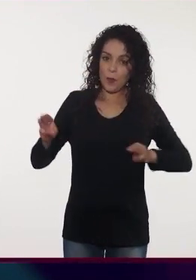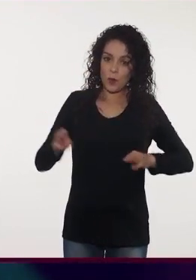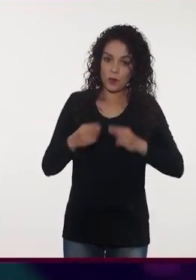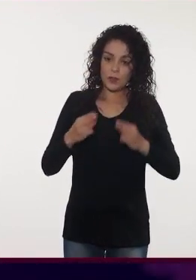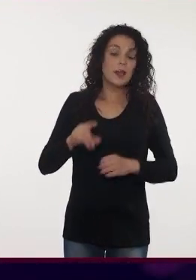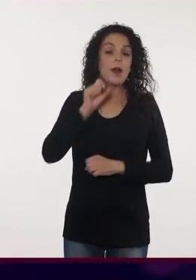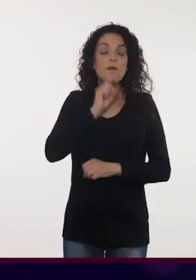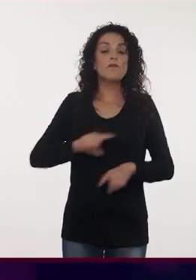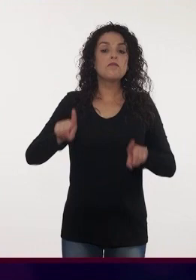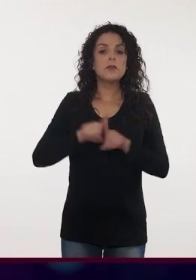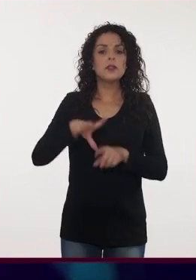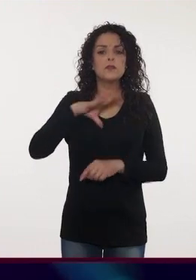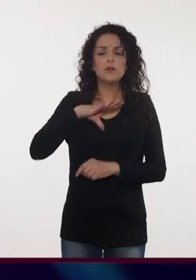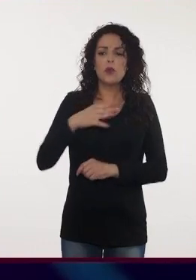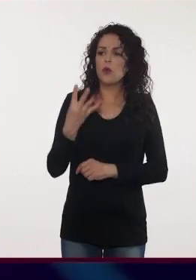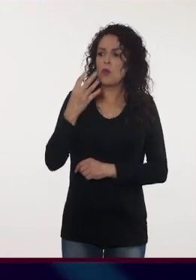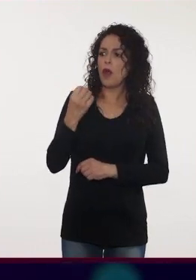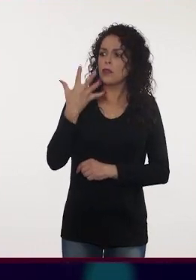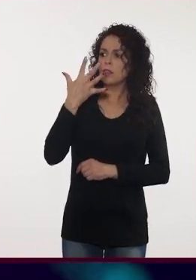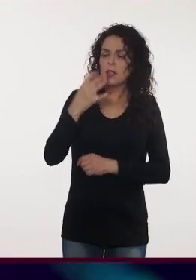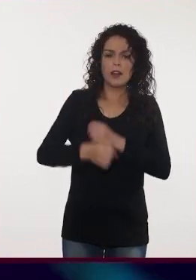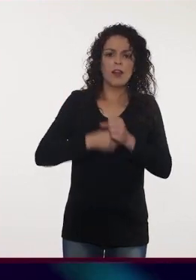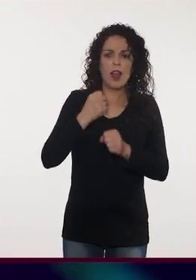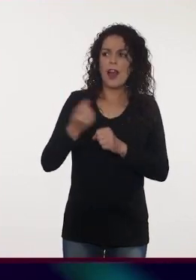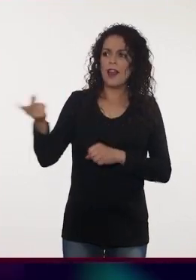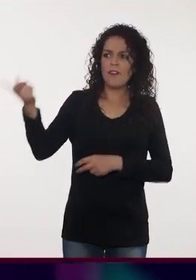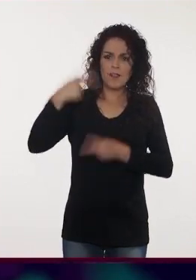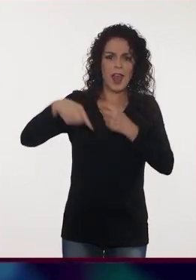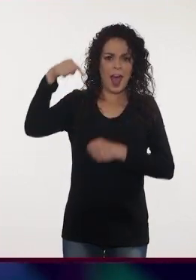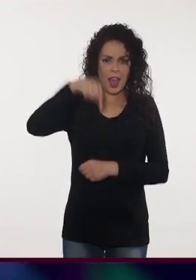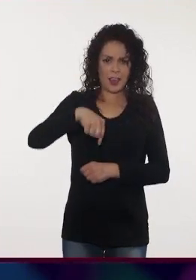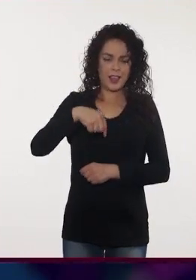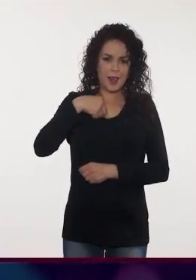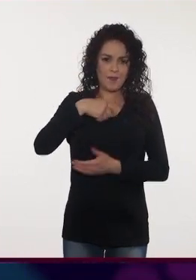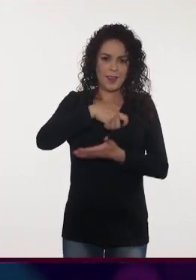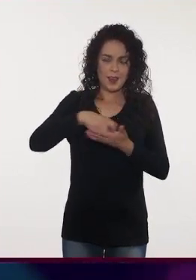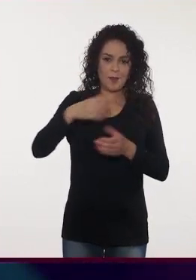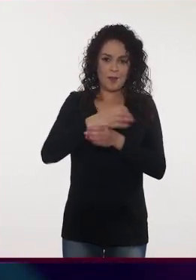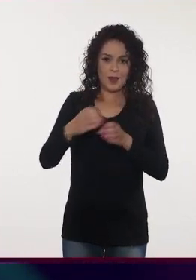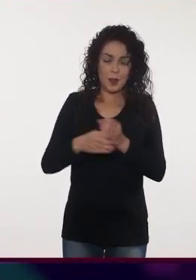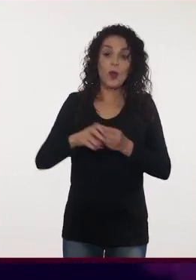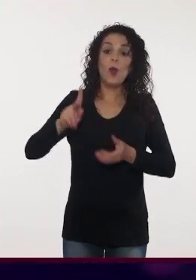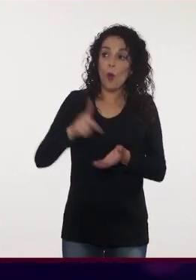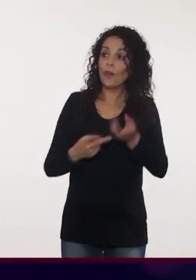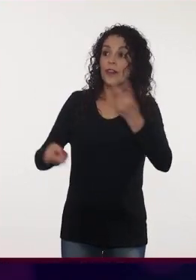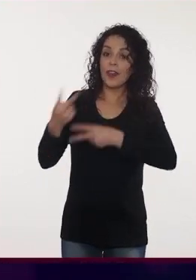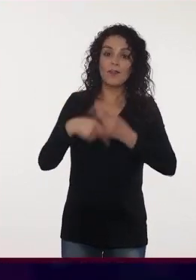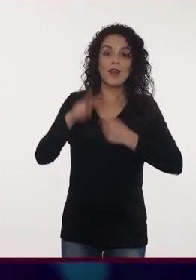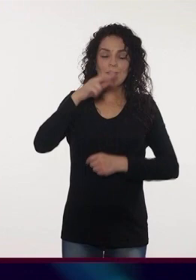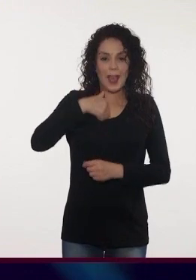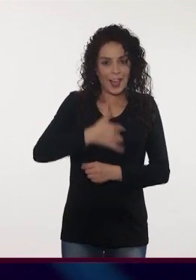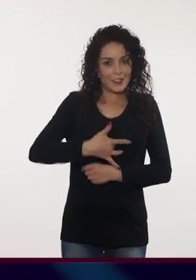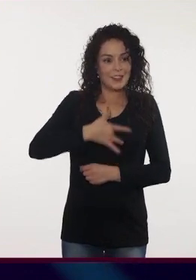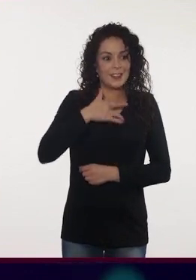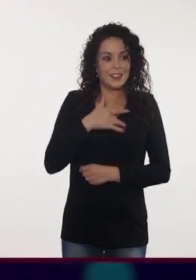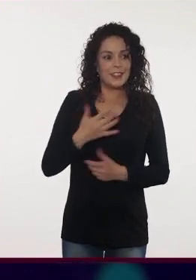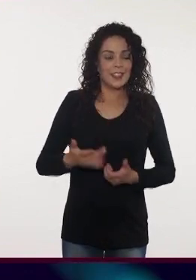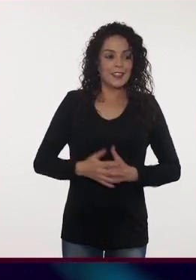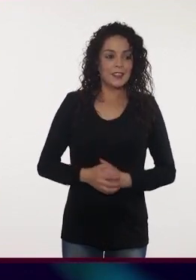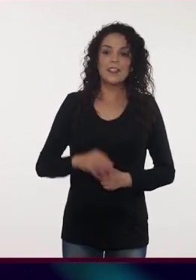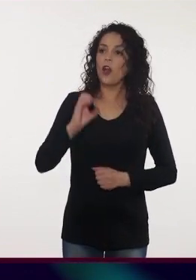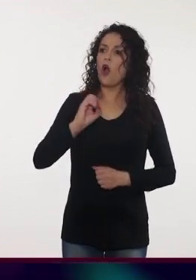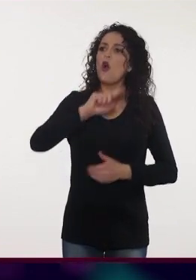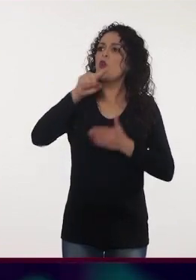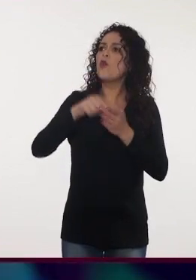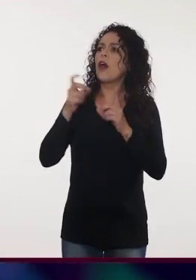tiene 4 o 5 años que me compró algún instrumento. Para mí es muy, muy bonito que de repente yo los encuentro en